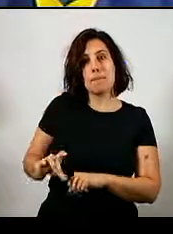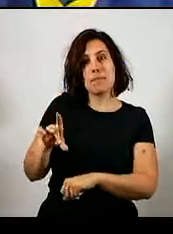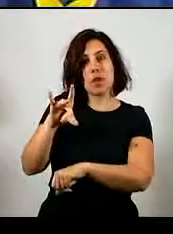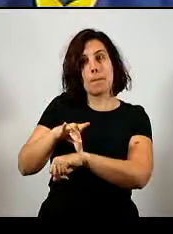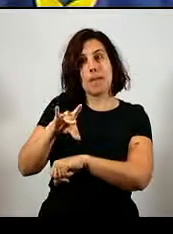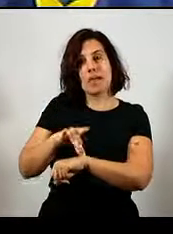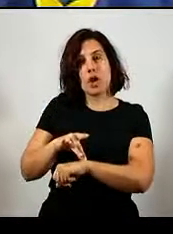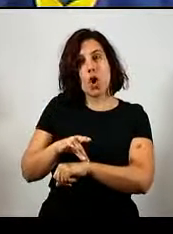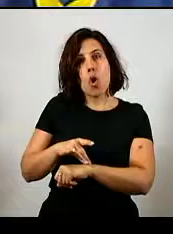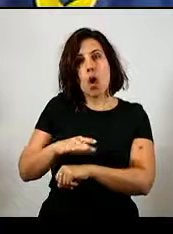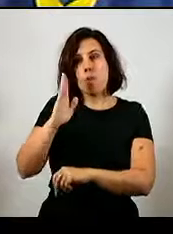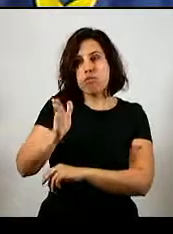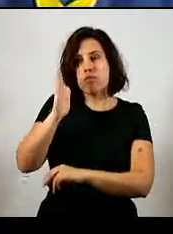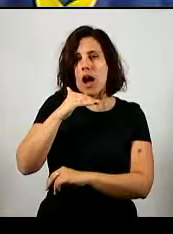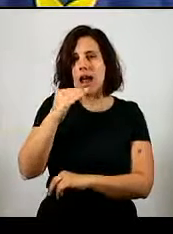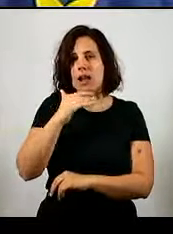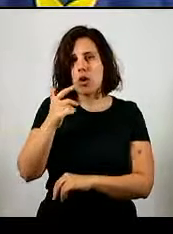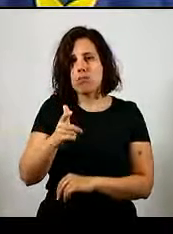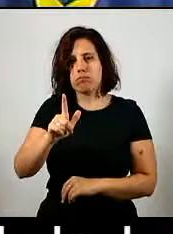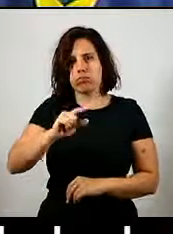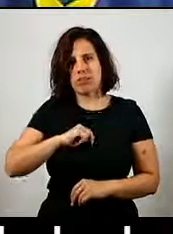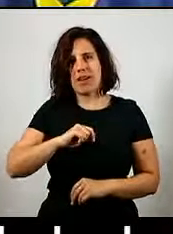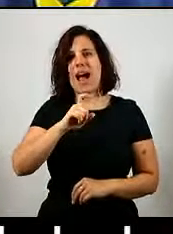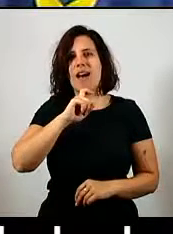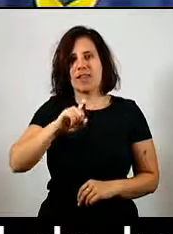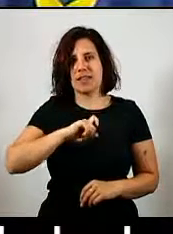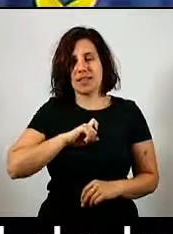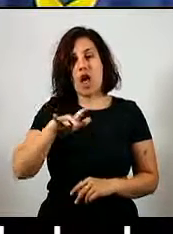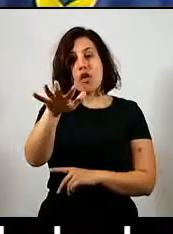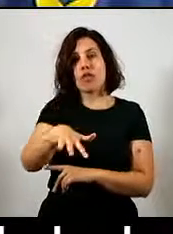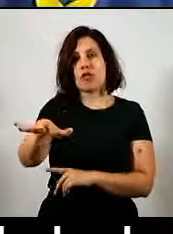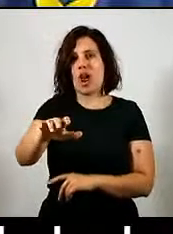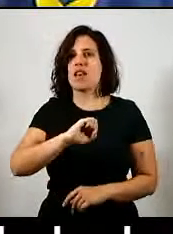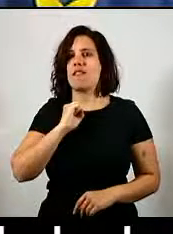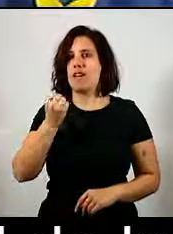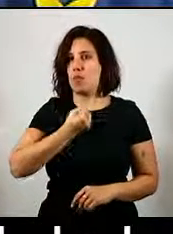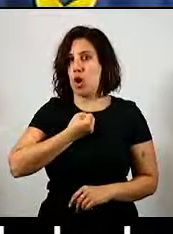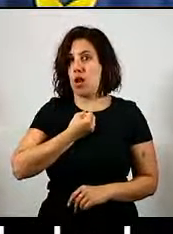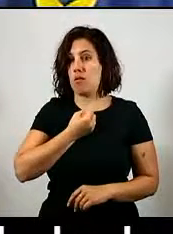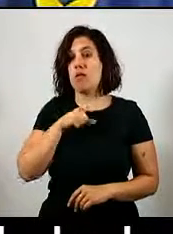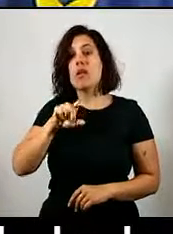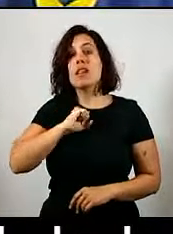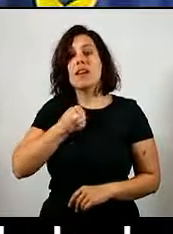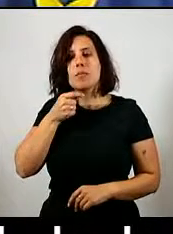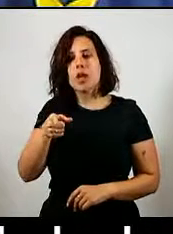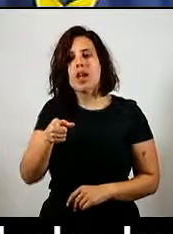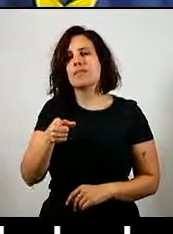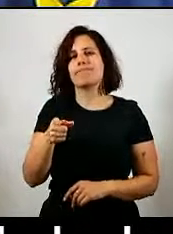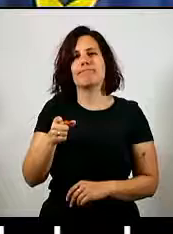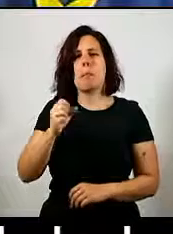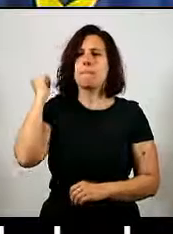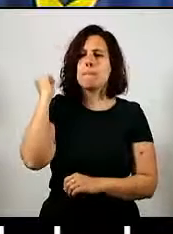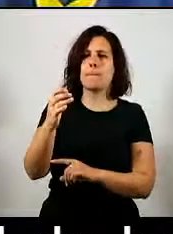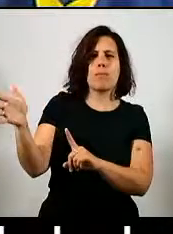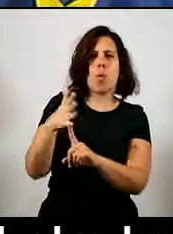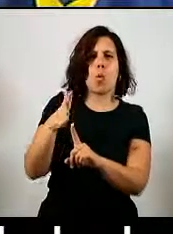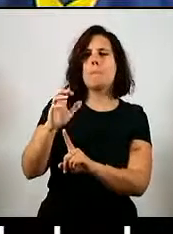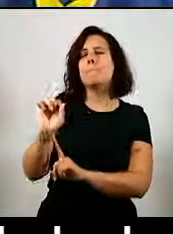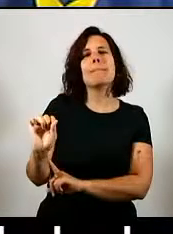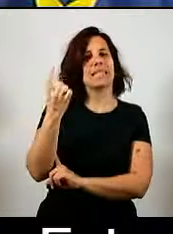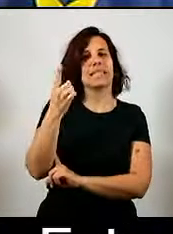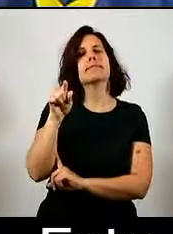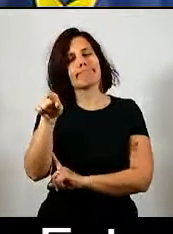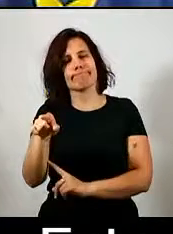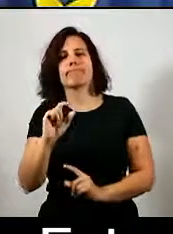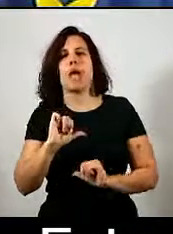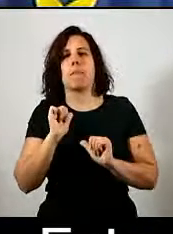en el área de Navalmoral de la Mata, que es el área con mayor incidencia de agresiones. Esta medida se hará extensiva a todas las